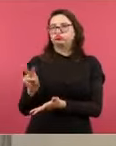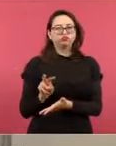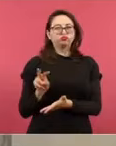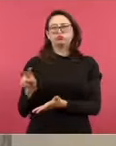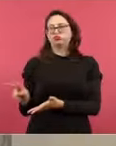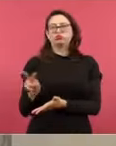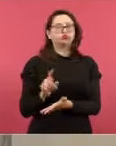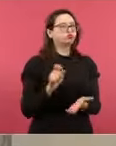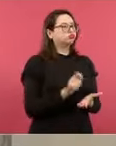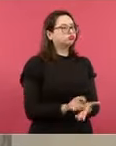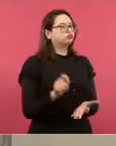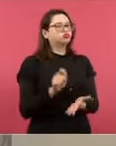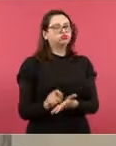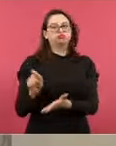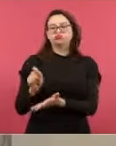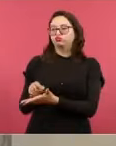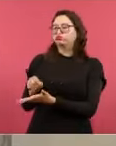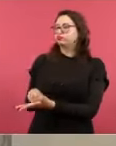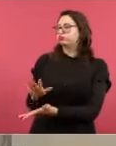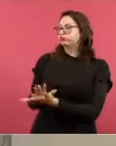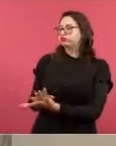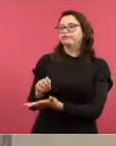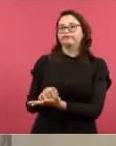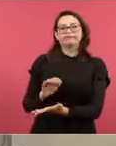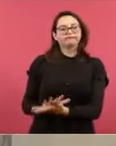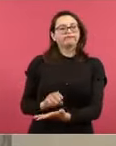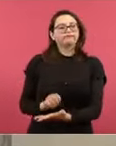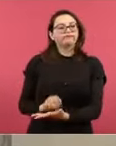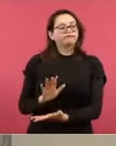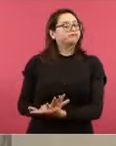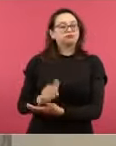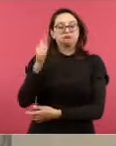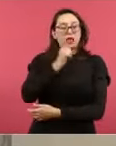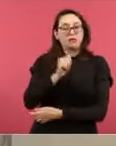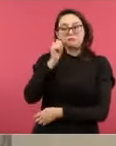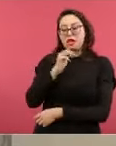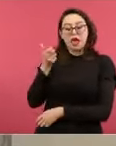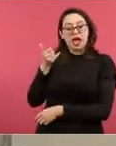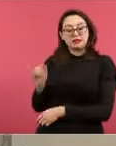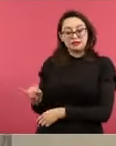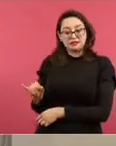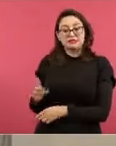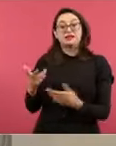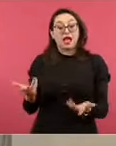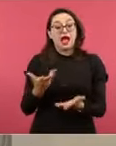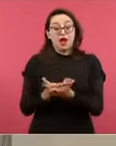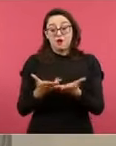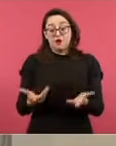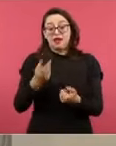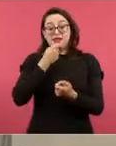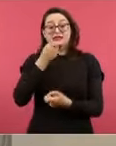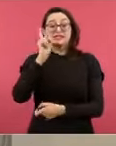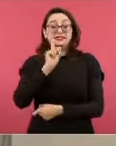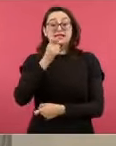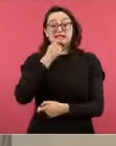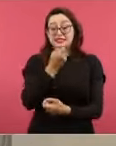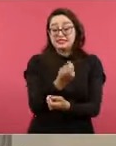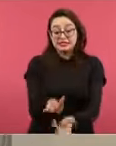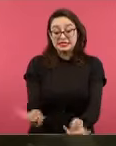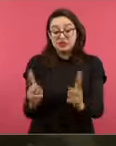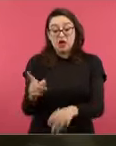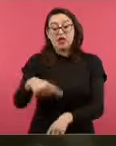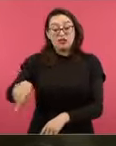muy partidaria del registro, porque de esa manera las niñas y los niños están construyendo su aprendizaje a partir de la